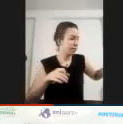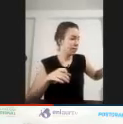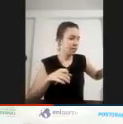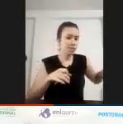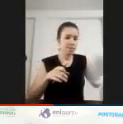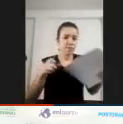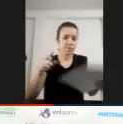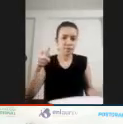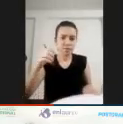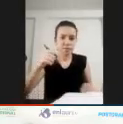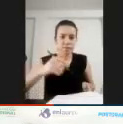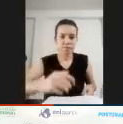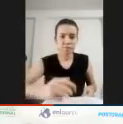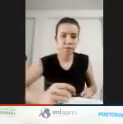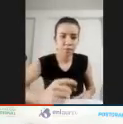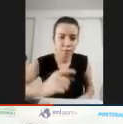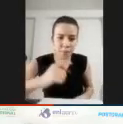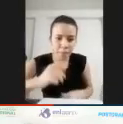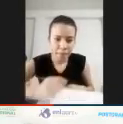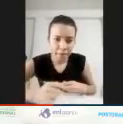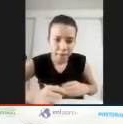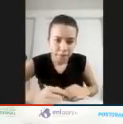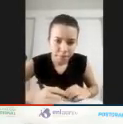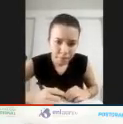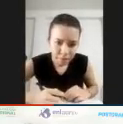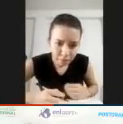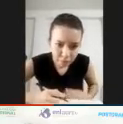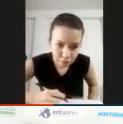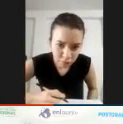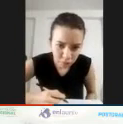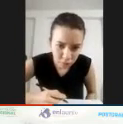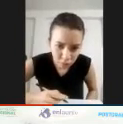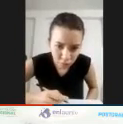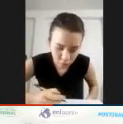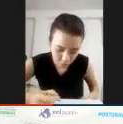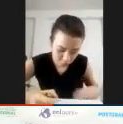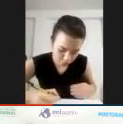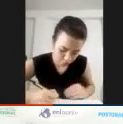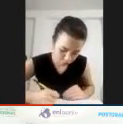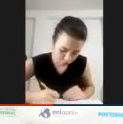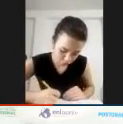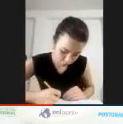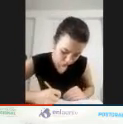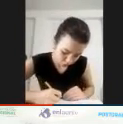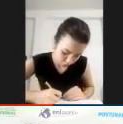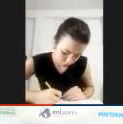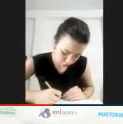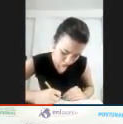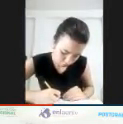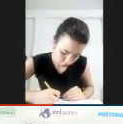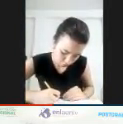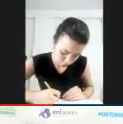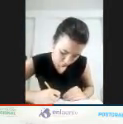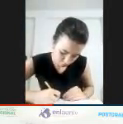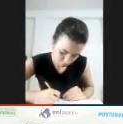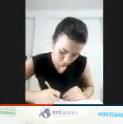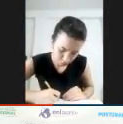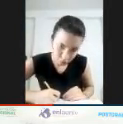la convivencia. ¿Aleida nos puede agregar algo aquí con respecto a las normas de orden público?